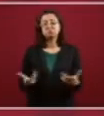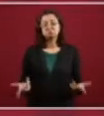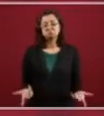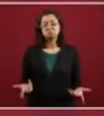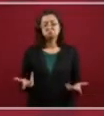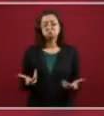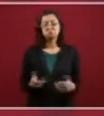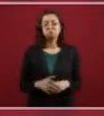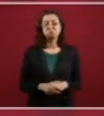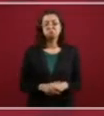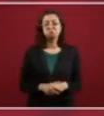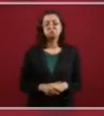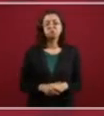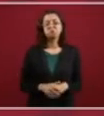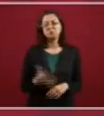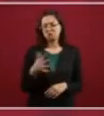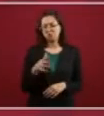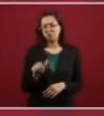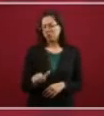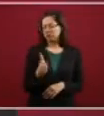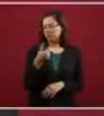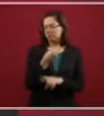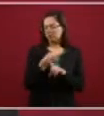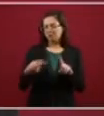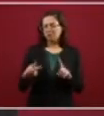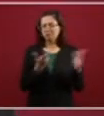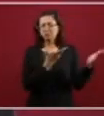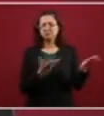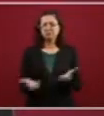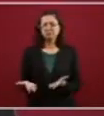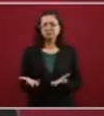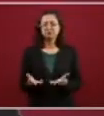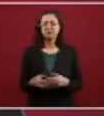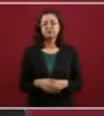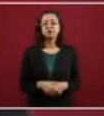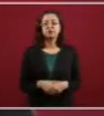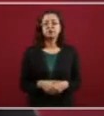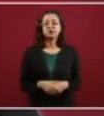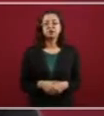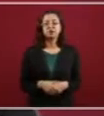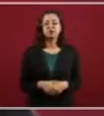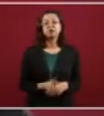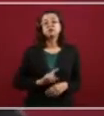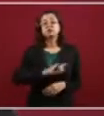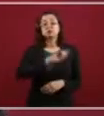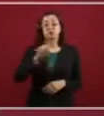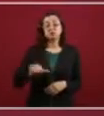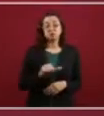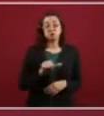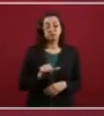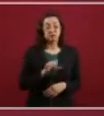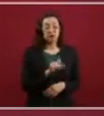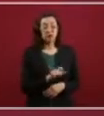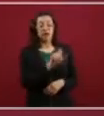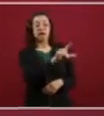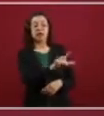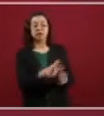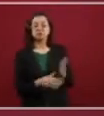Entonces, esperamos que a esa hora aproximadamente esté por acá. Ya él dará su versión de los hechos, no le corresponde al Gobierno de